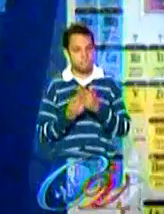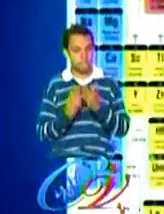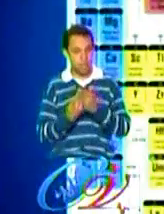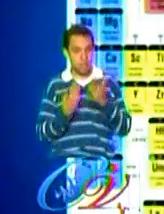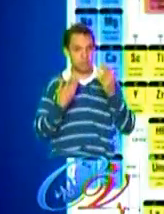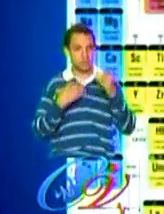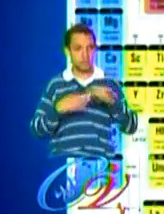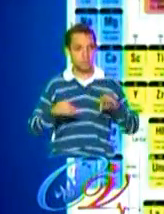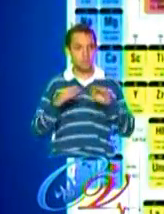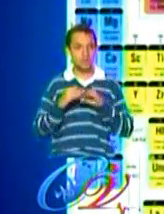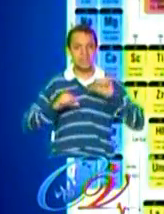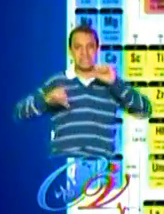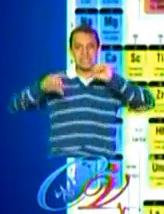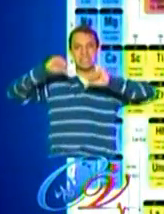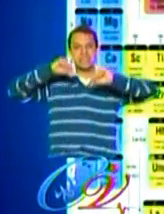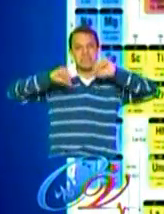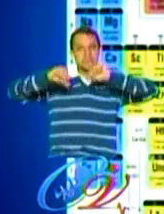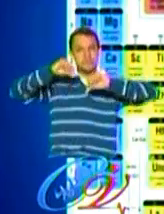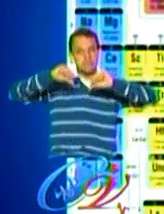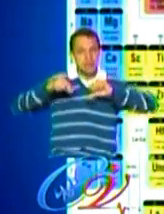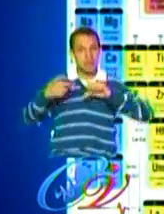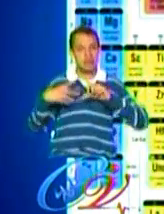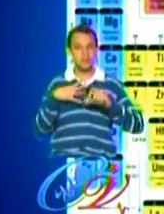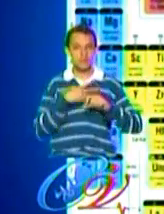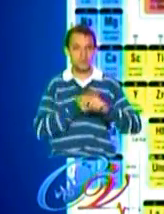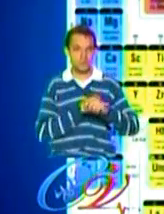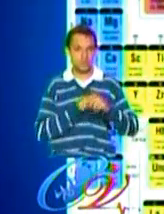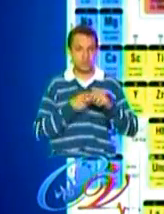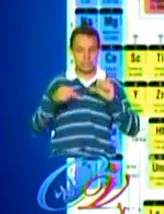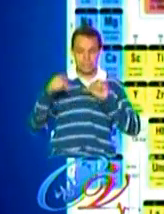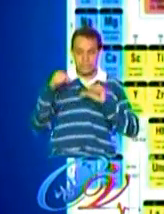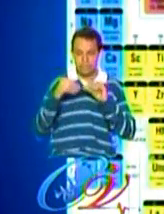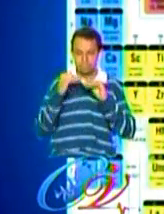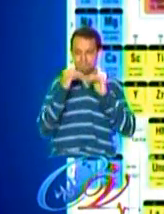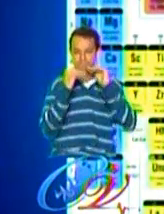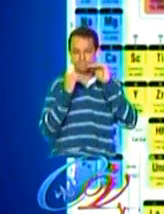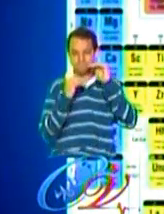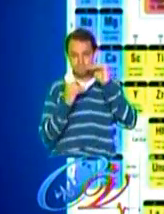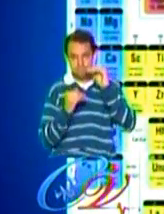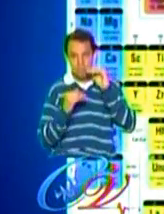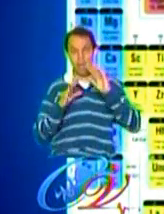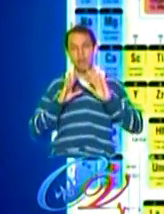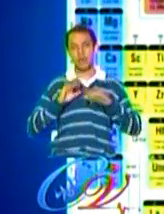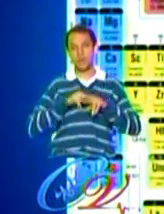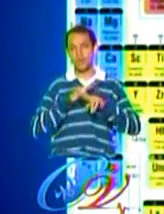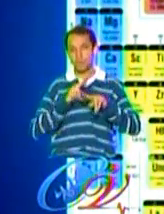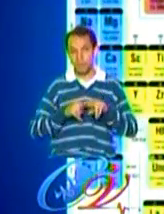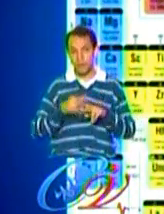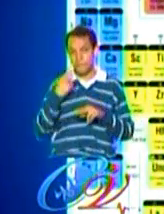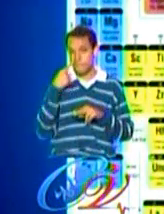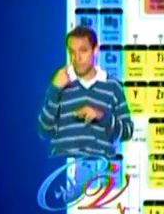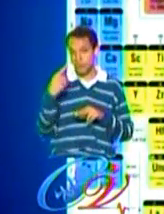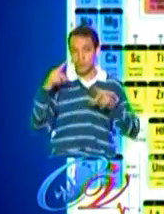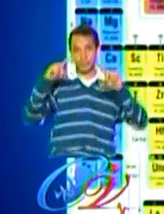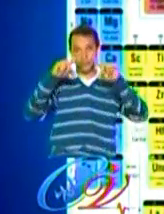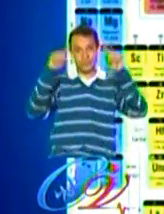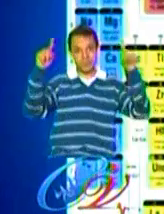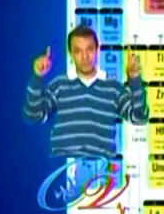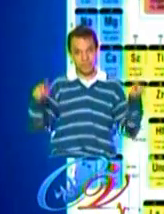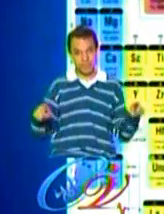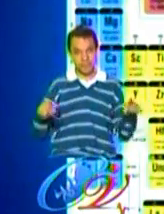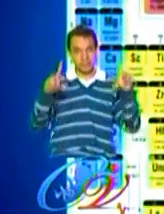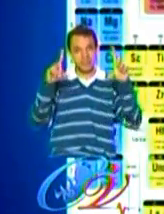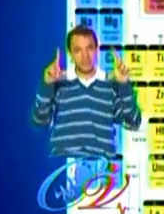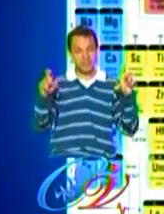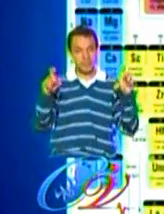los químicos que nosotros tenemos y tratar de disminuir al máximo. Entonces aquí vemos la tabla periódica donde